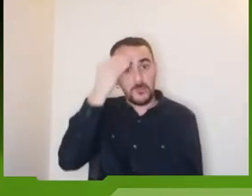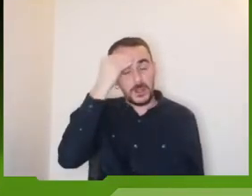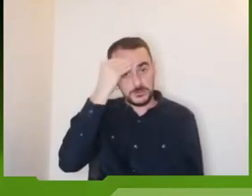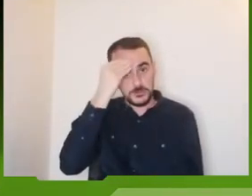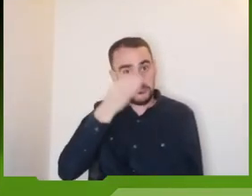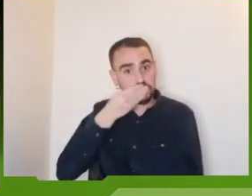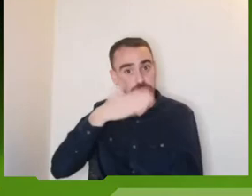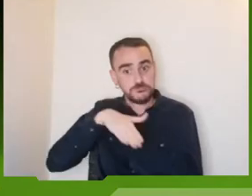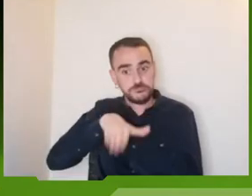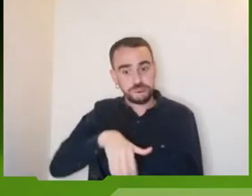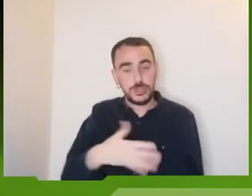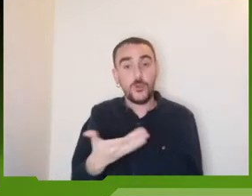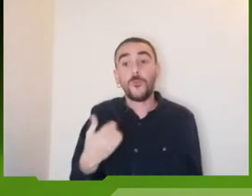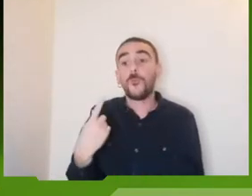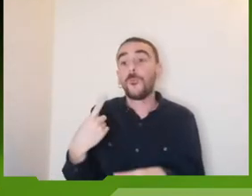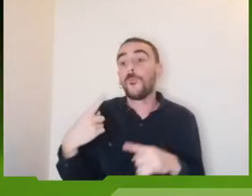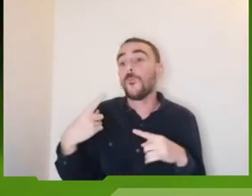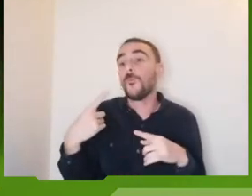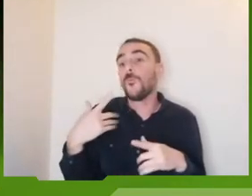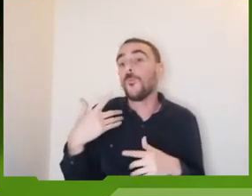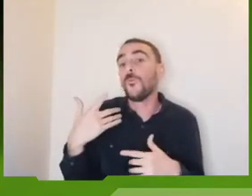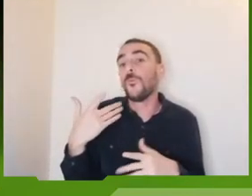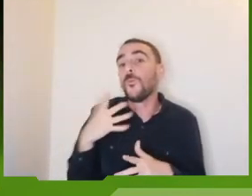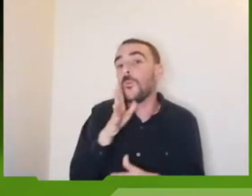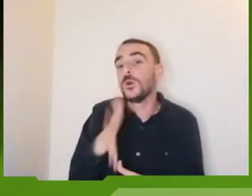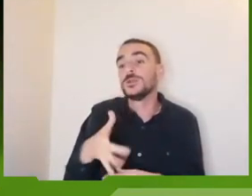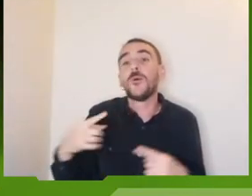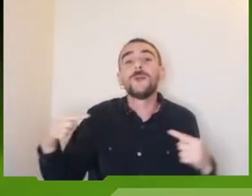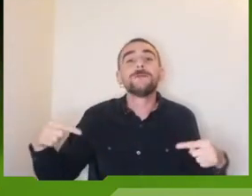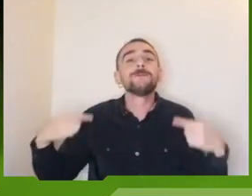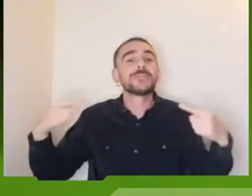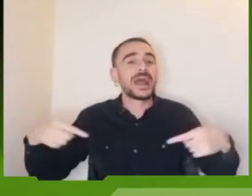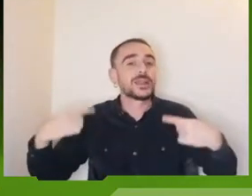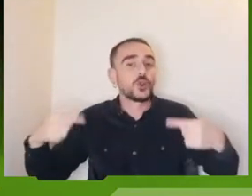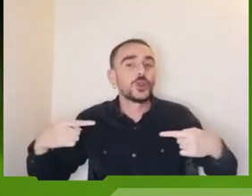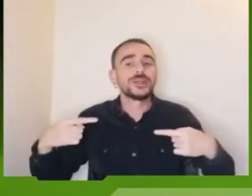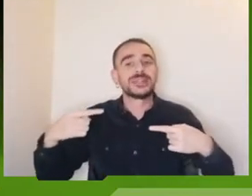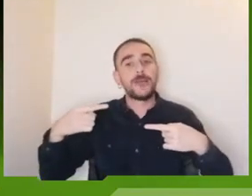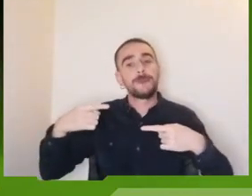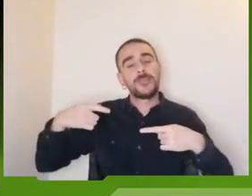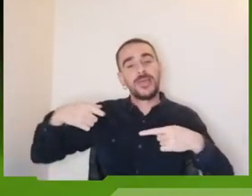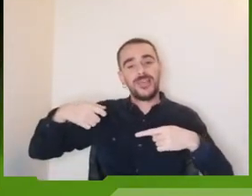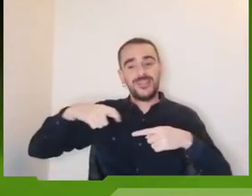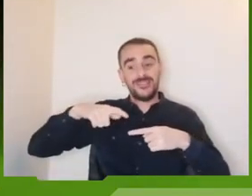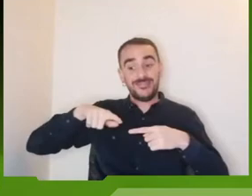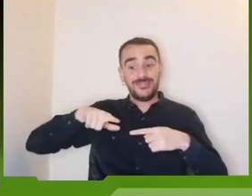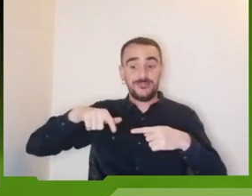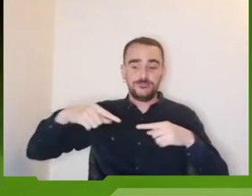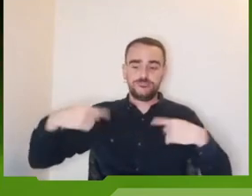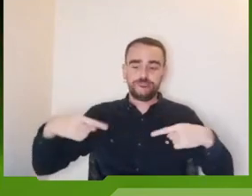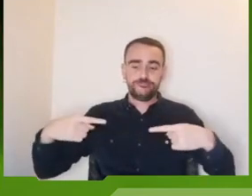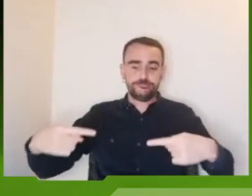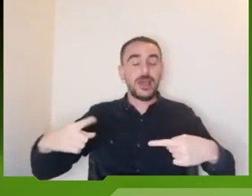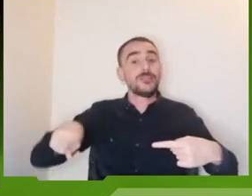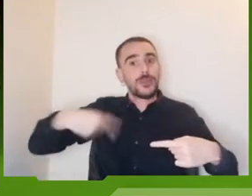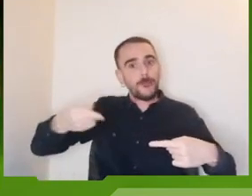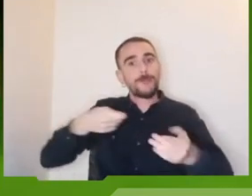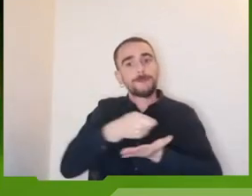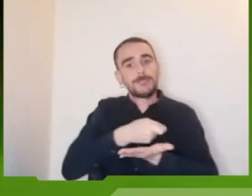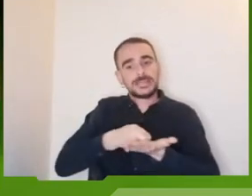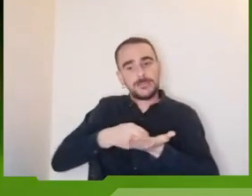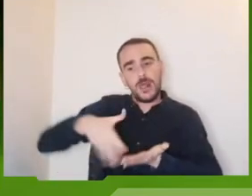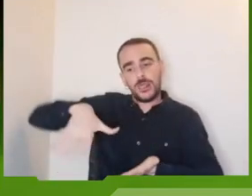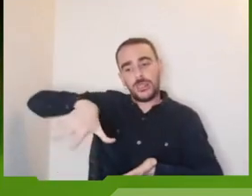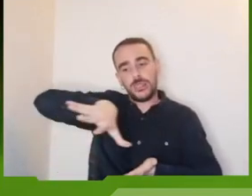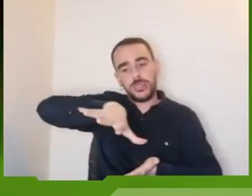va fuera. Pero sacándole la harina, yo creo que quedaría genial. Entonces sí que puede ser